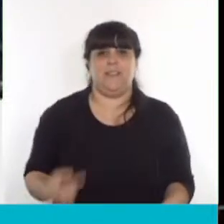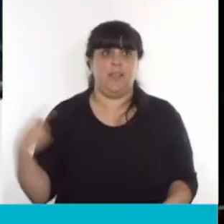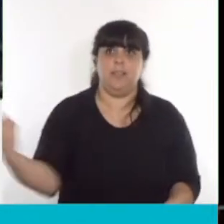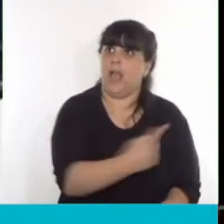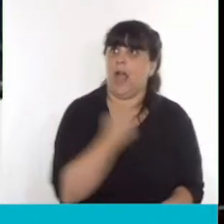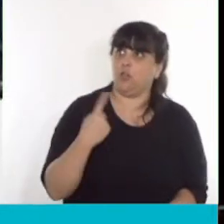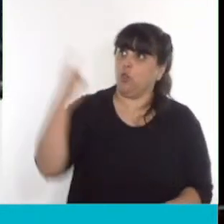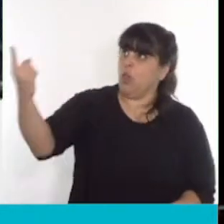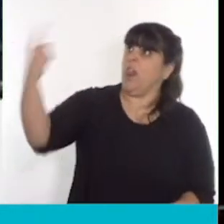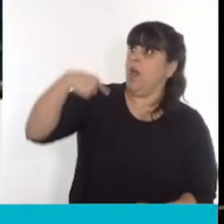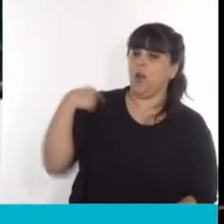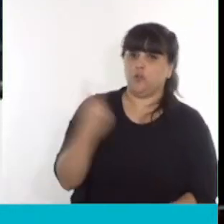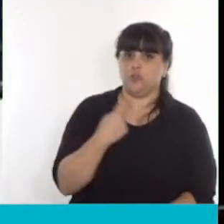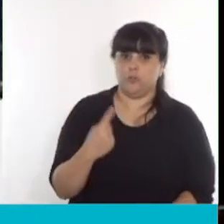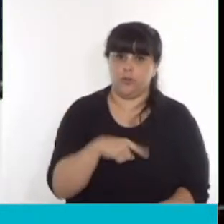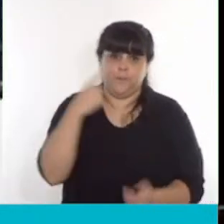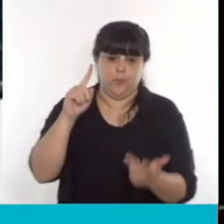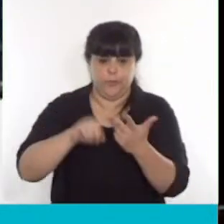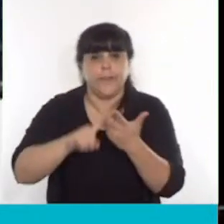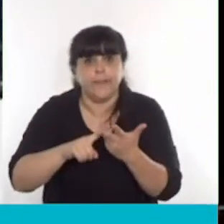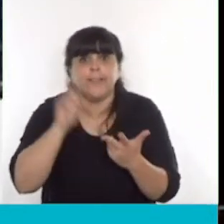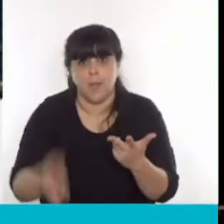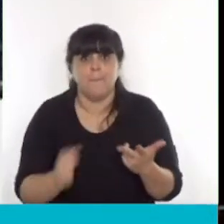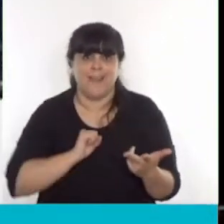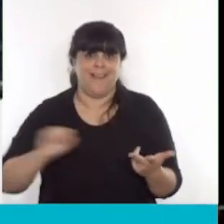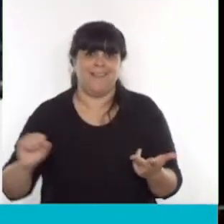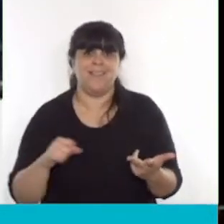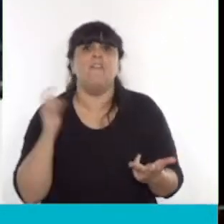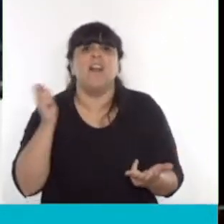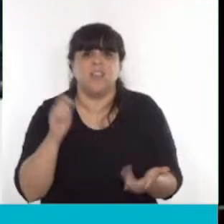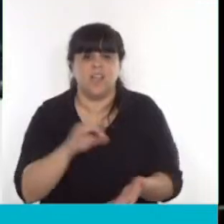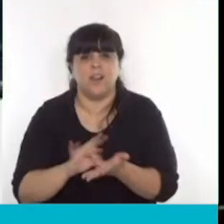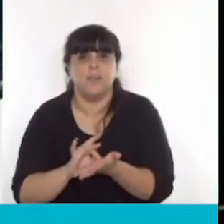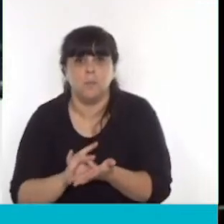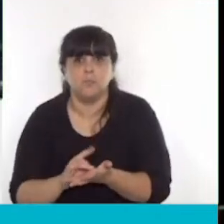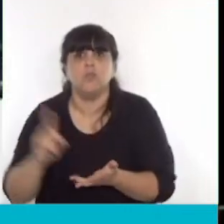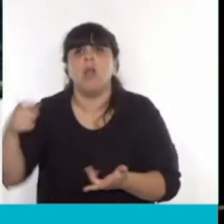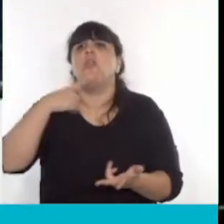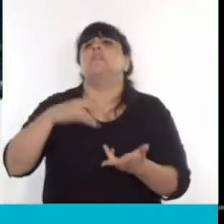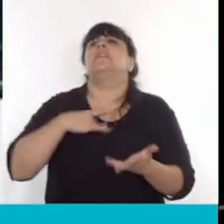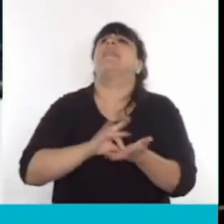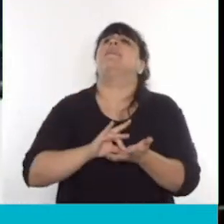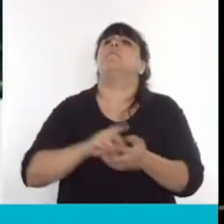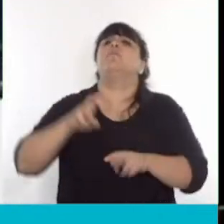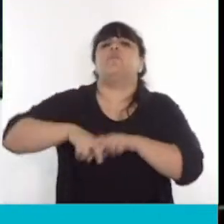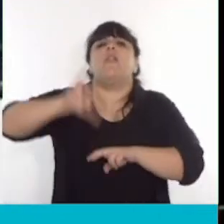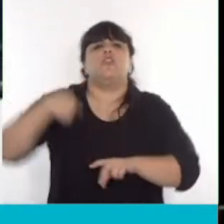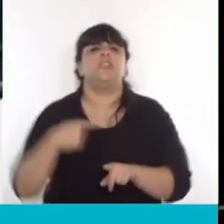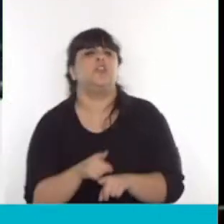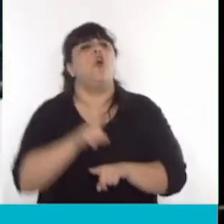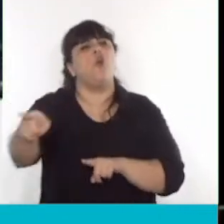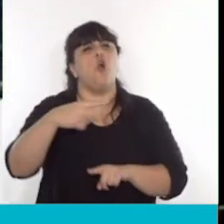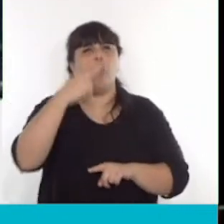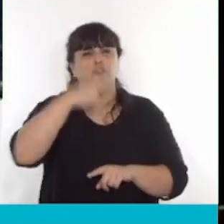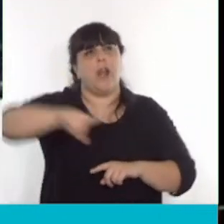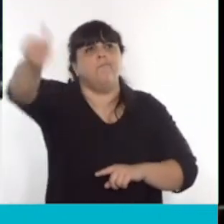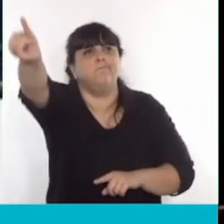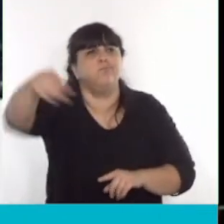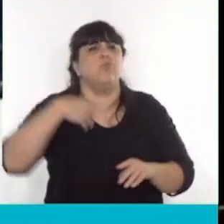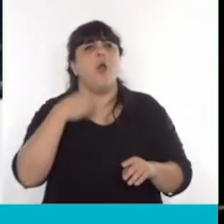estafa, la de los diputados que llegaron a esas bancas con la promesa de enfrentar el fascismo y el gobierno de Milei y terminan